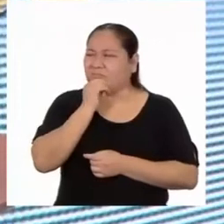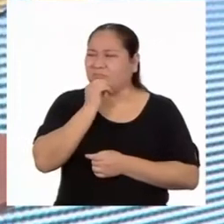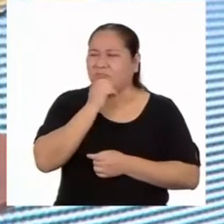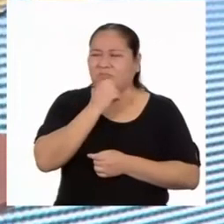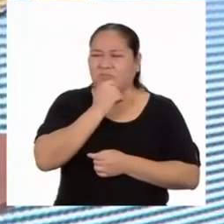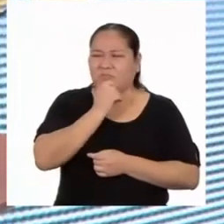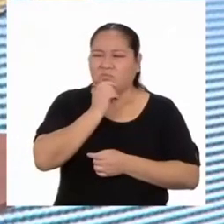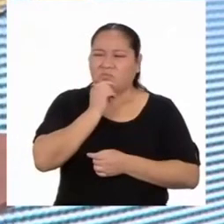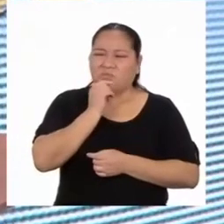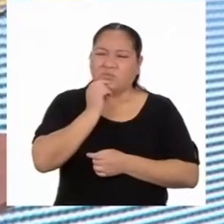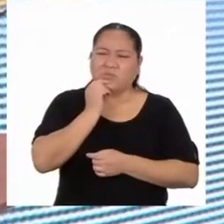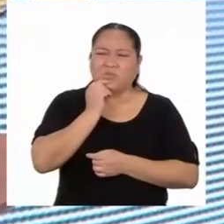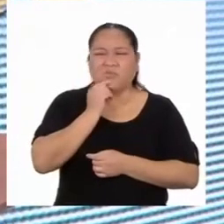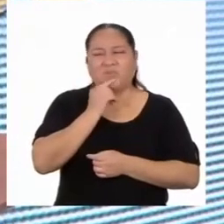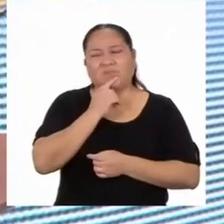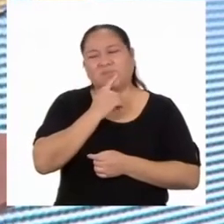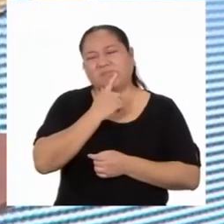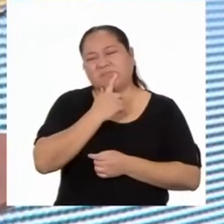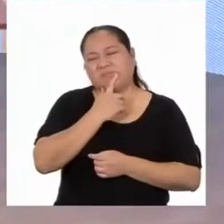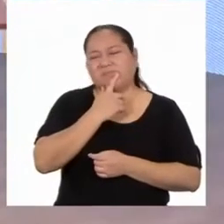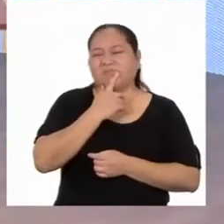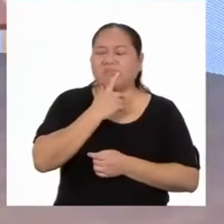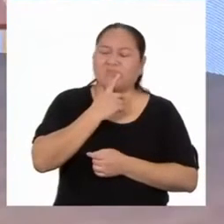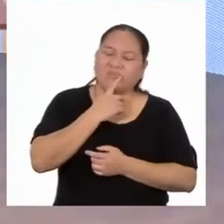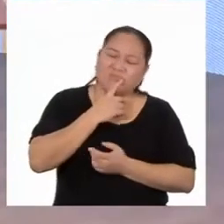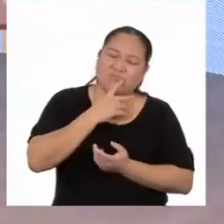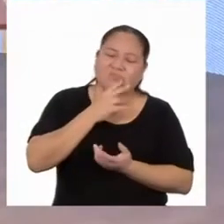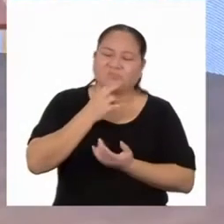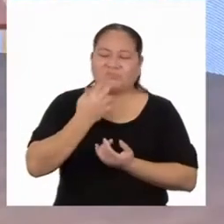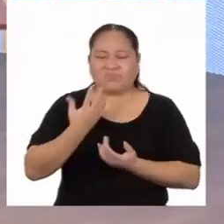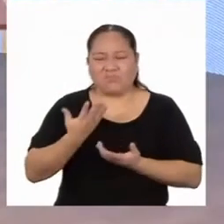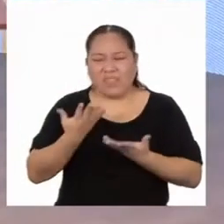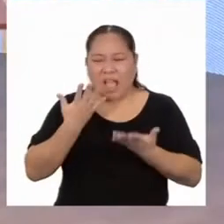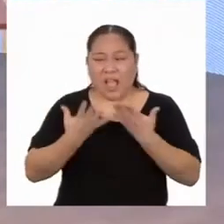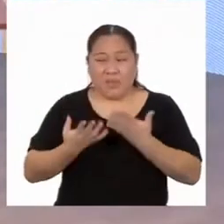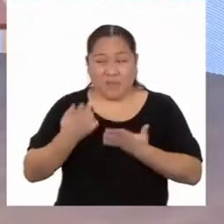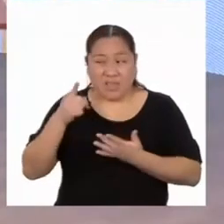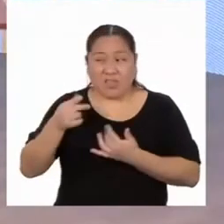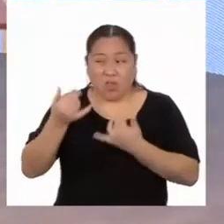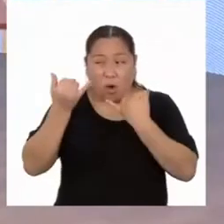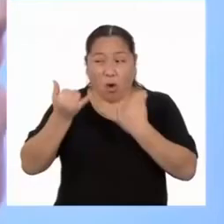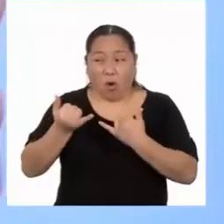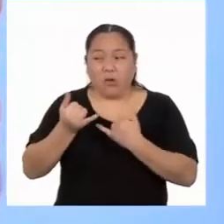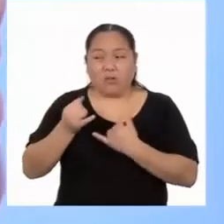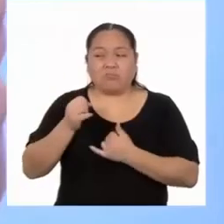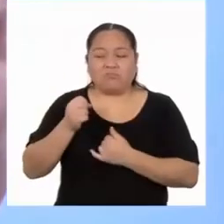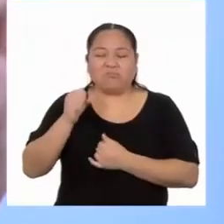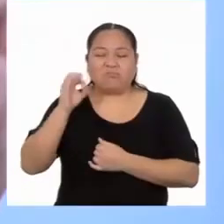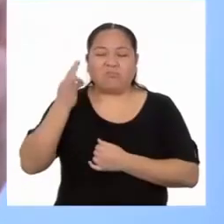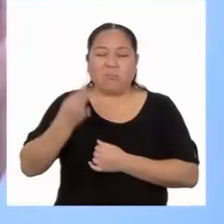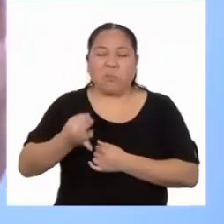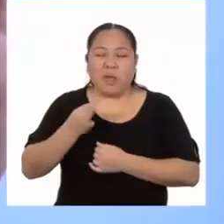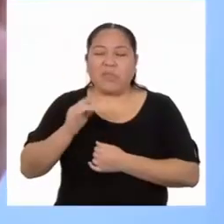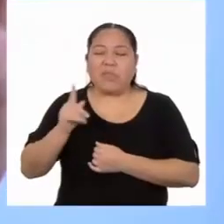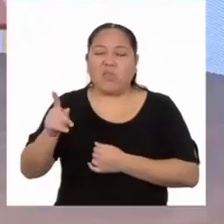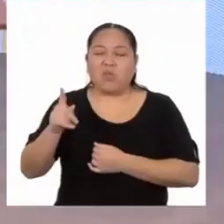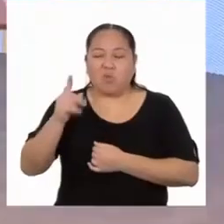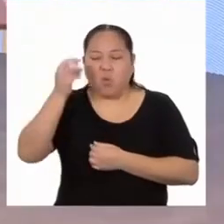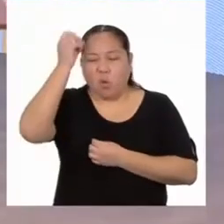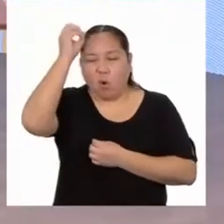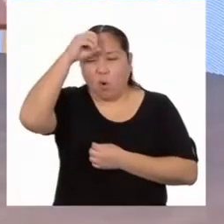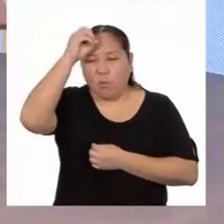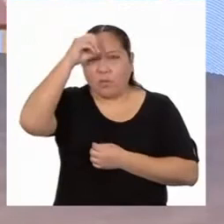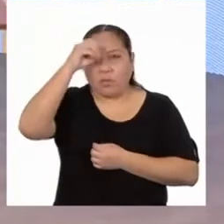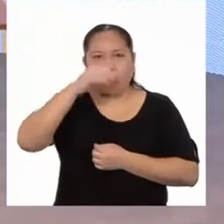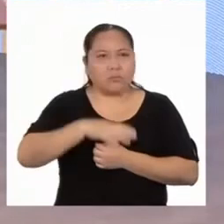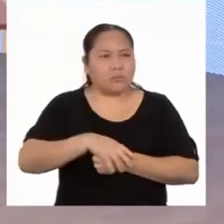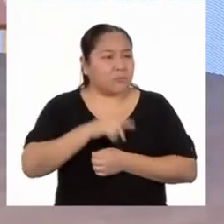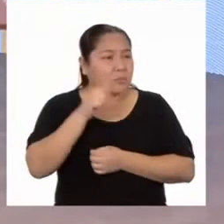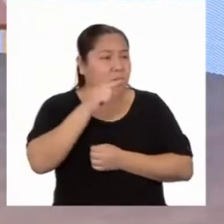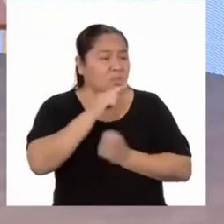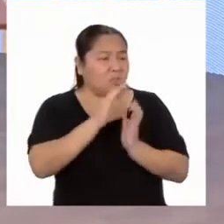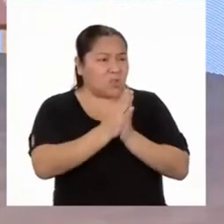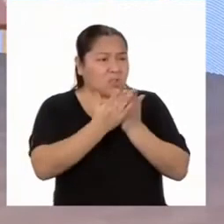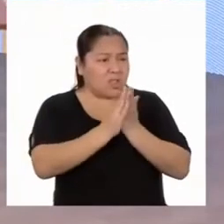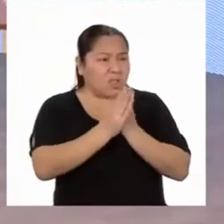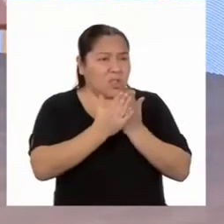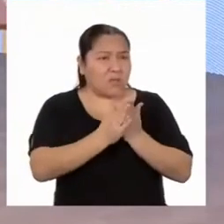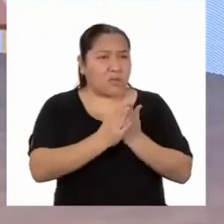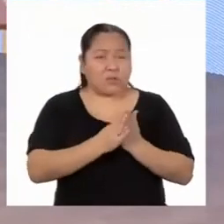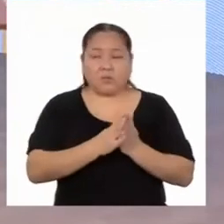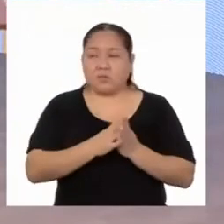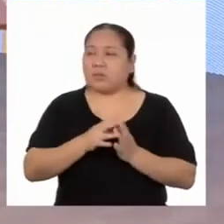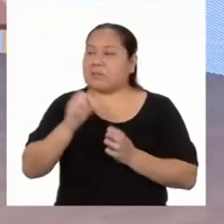que por una extrañísima ocasión ahora tengas razón, Tocino. ¿Y esos libros? También los leí pero